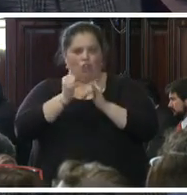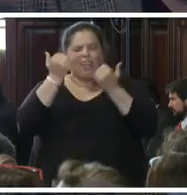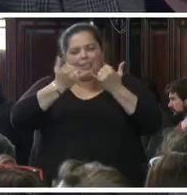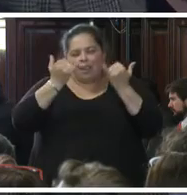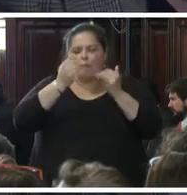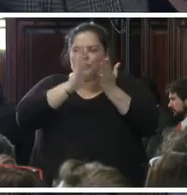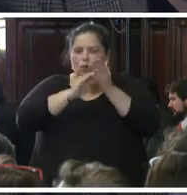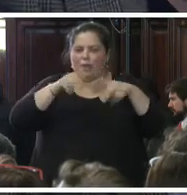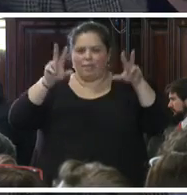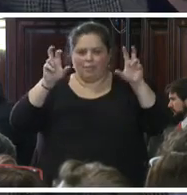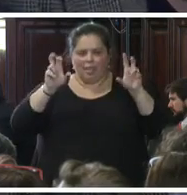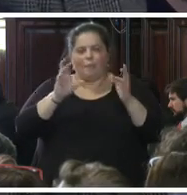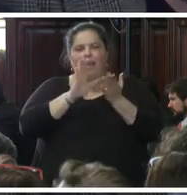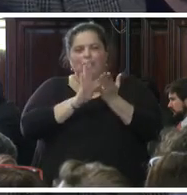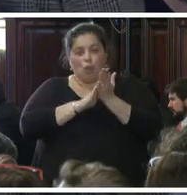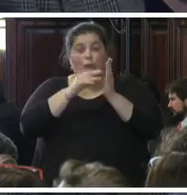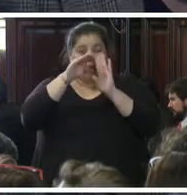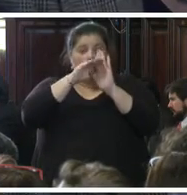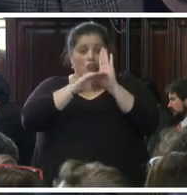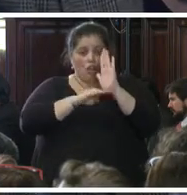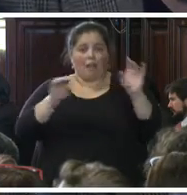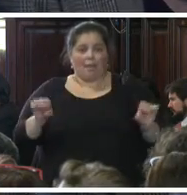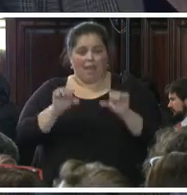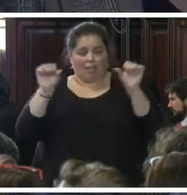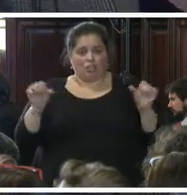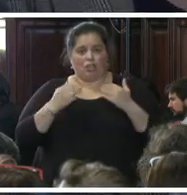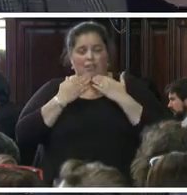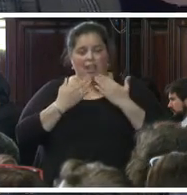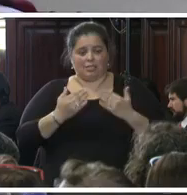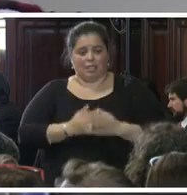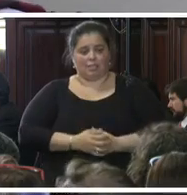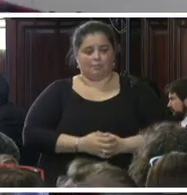materia del propio plan de cronograma de acciones gracias